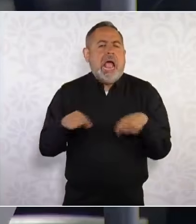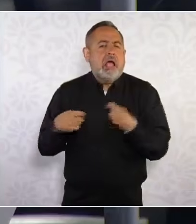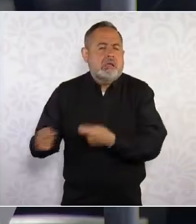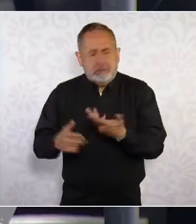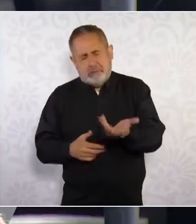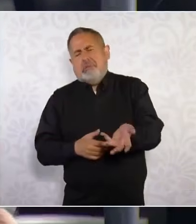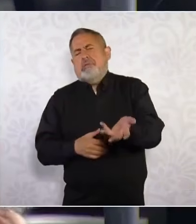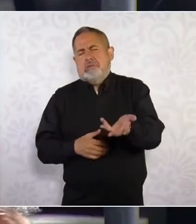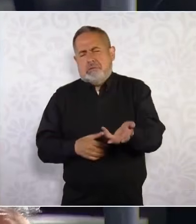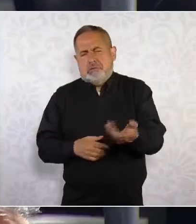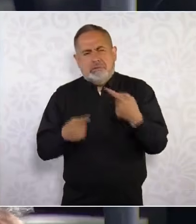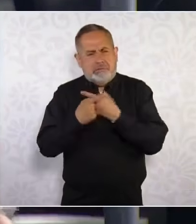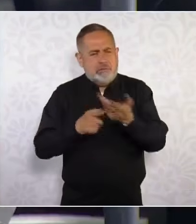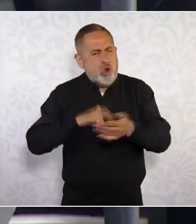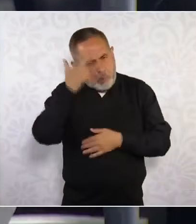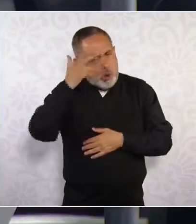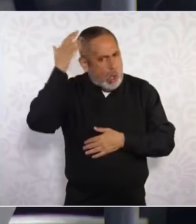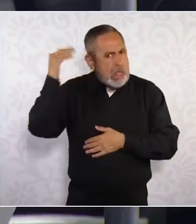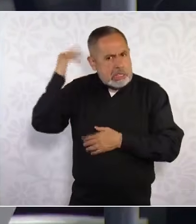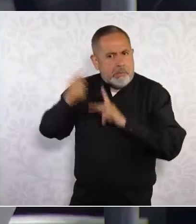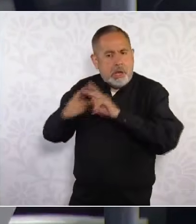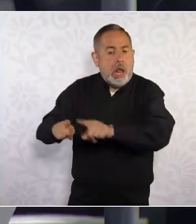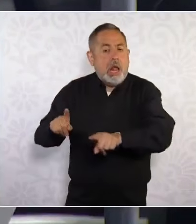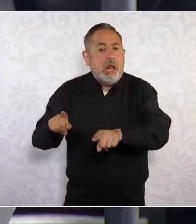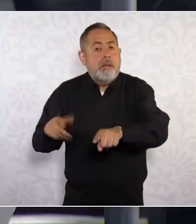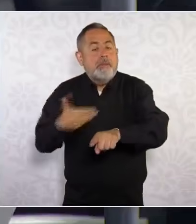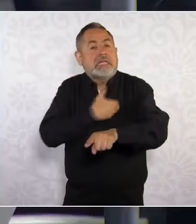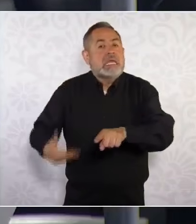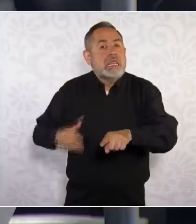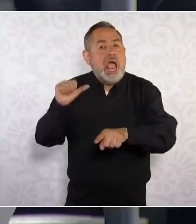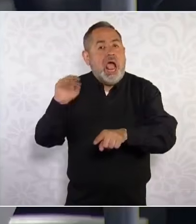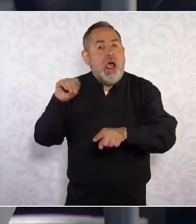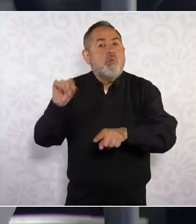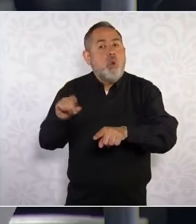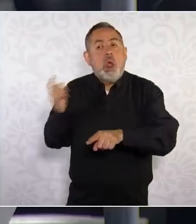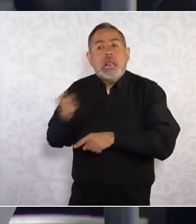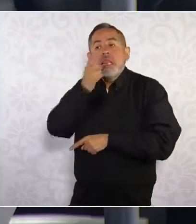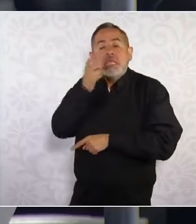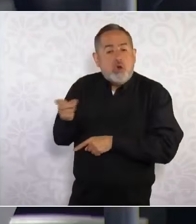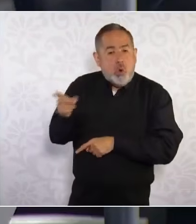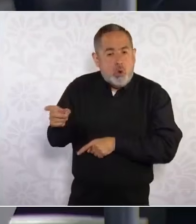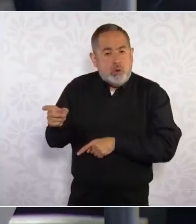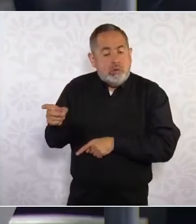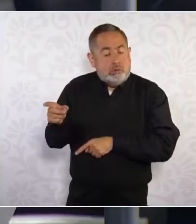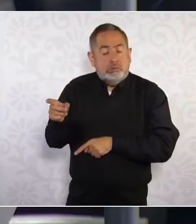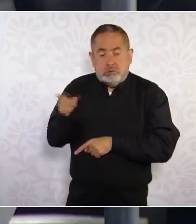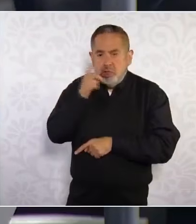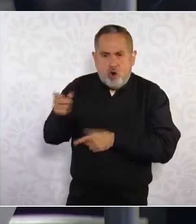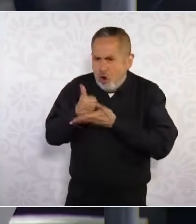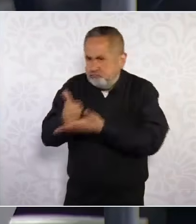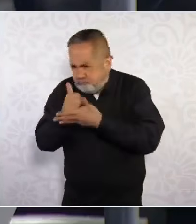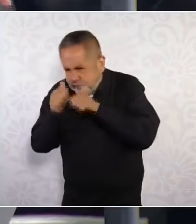cuando se tomó esta decisión, el presidente Andrés Manuel López Obrador, además de la ayuda